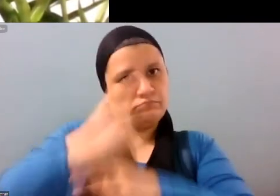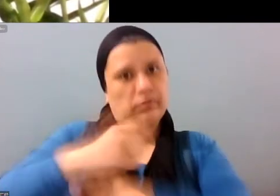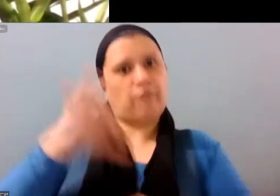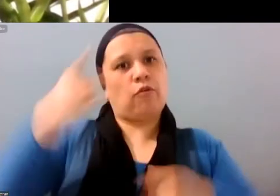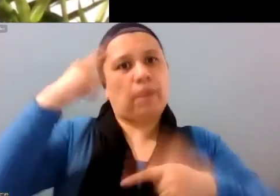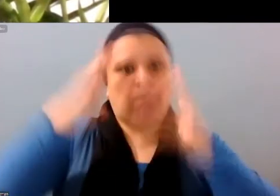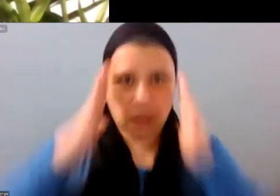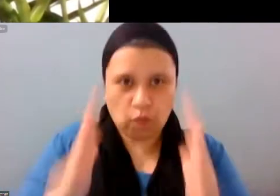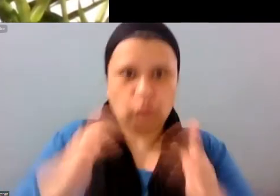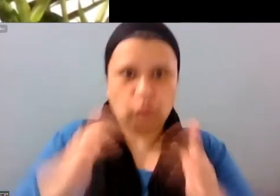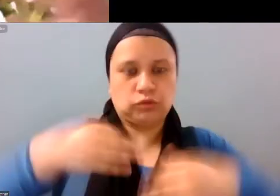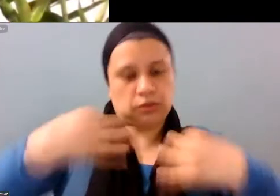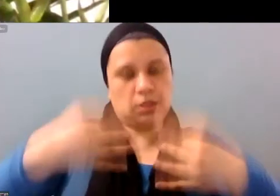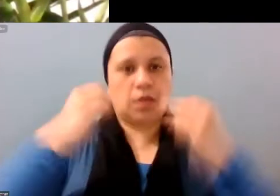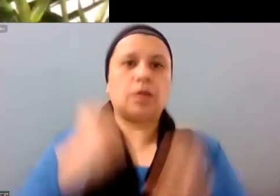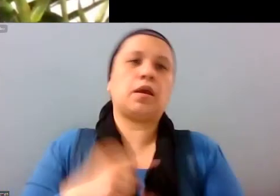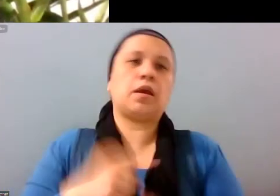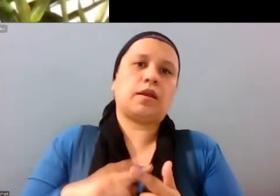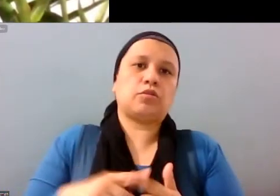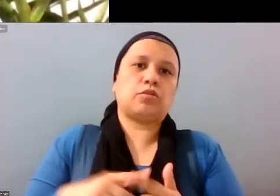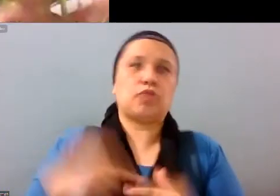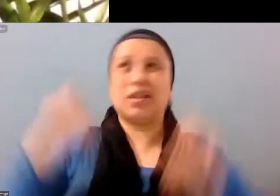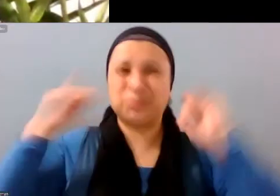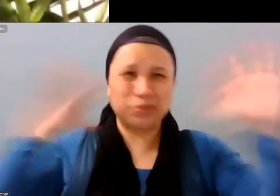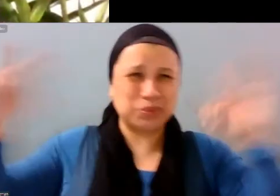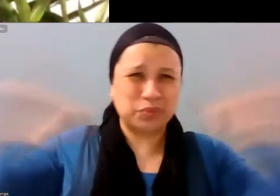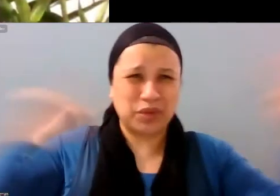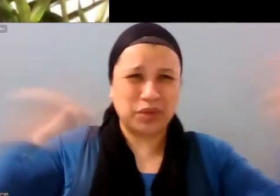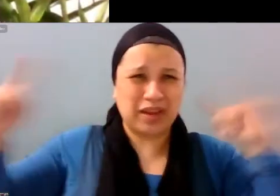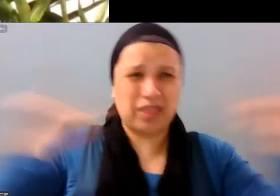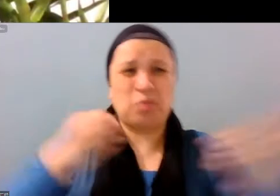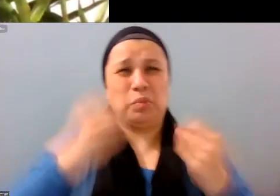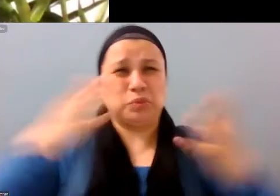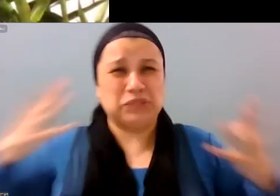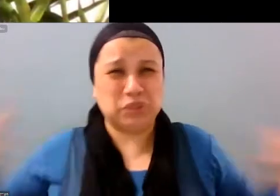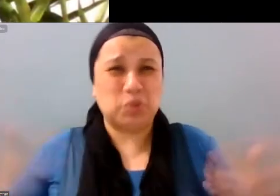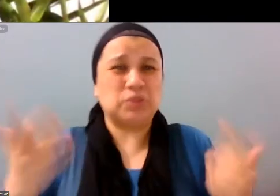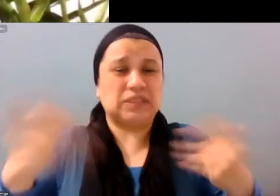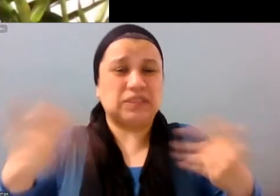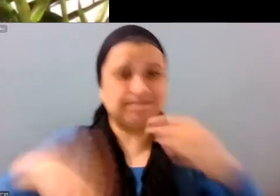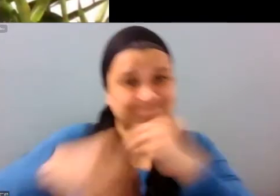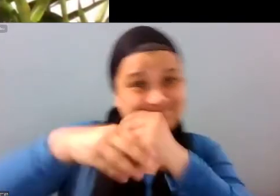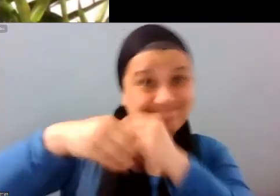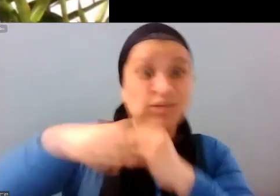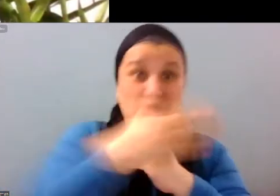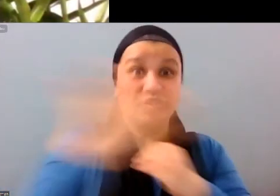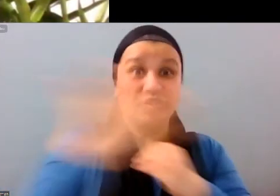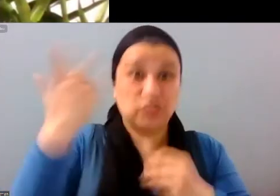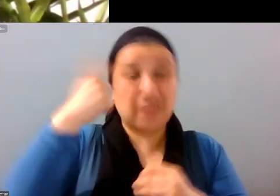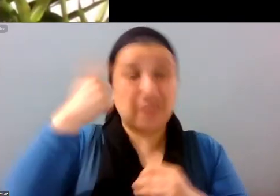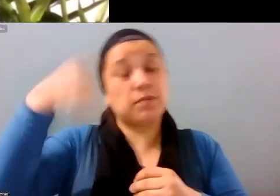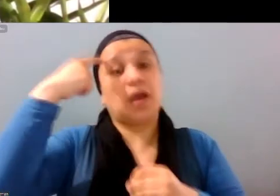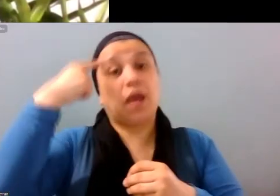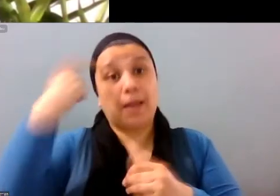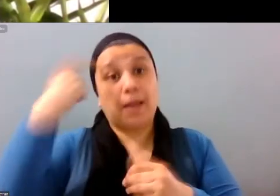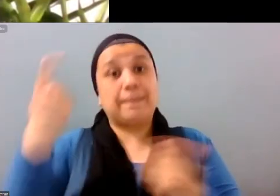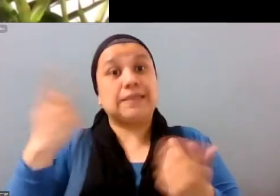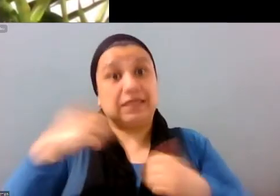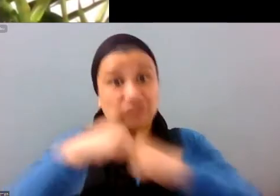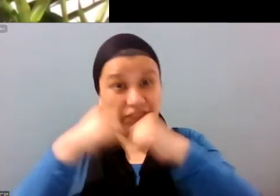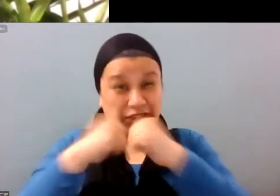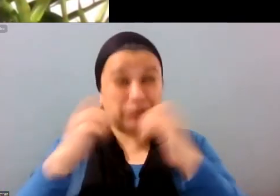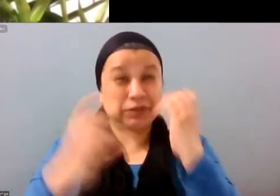estamos con el asunto de la olla externa es decir hay una gran cantidad de elementos que hay que tomar en cuenta en este asunto de la infraestructura y que